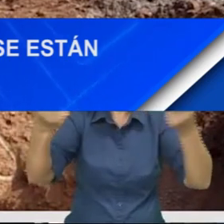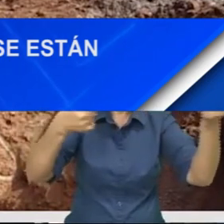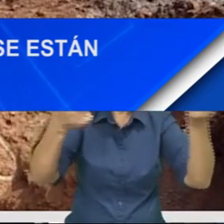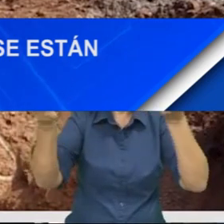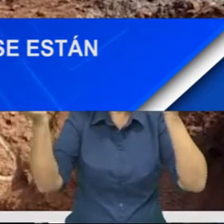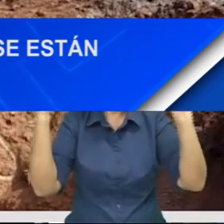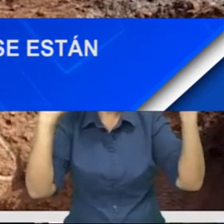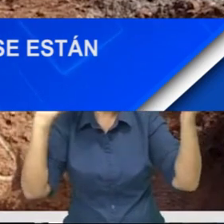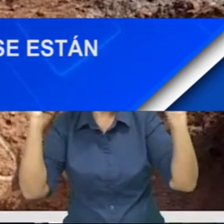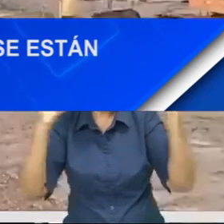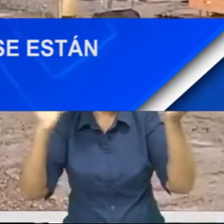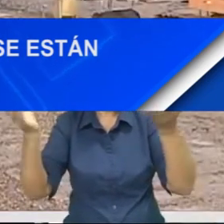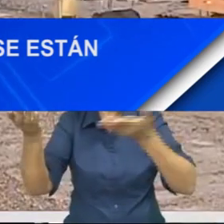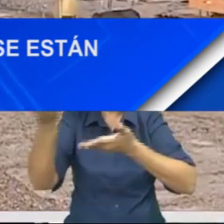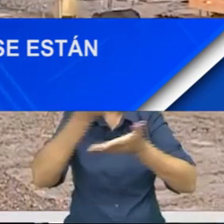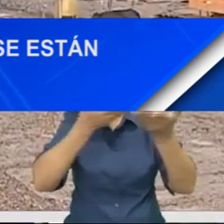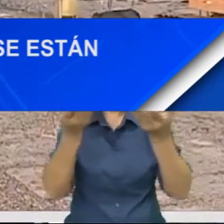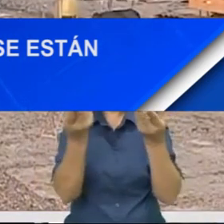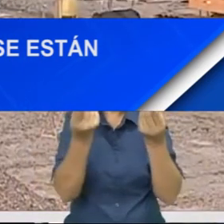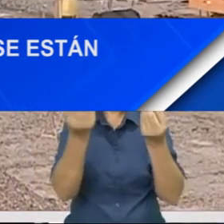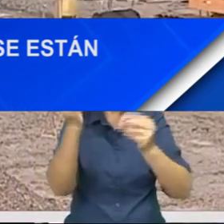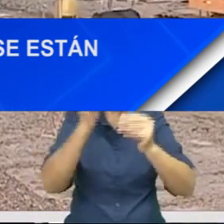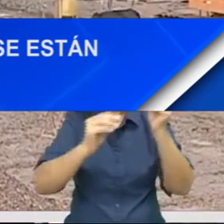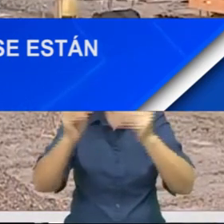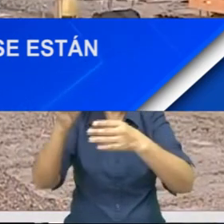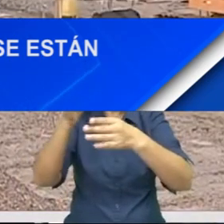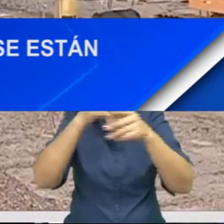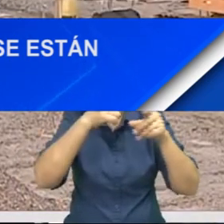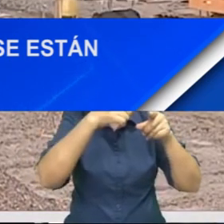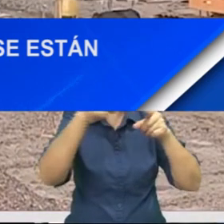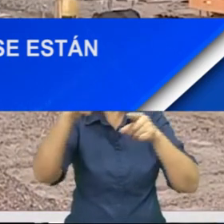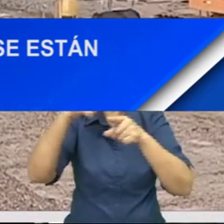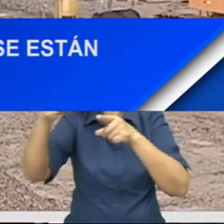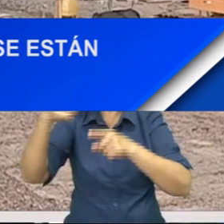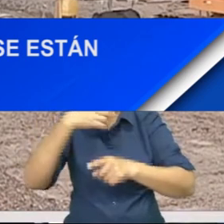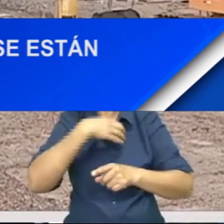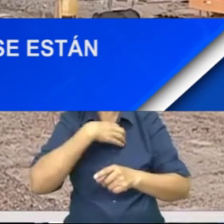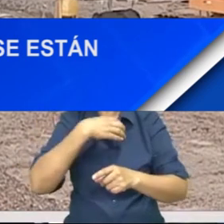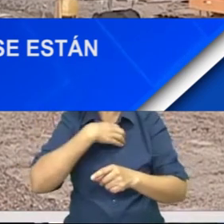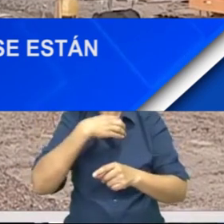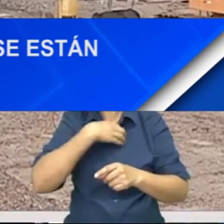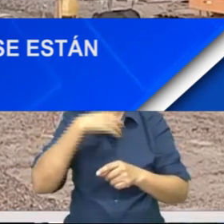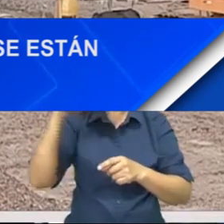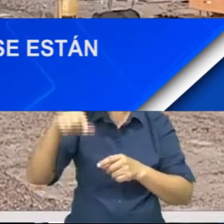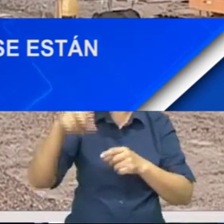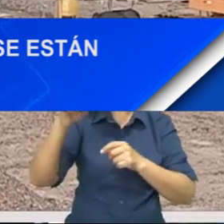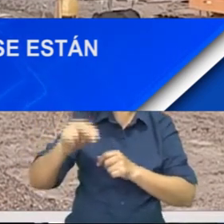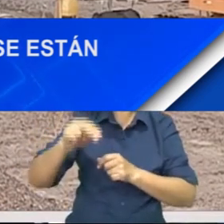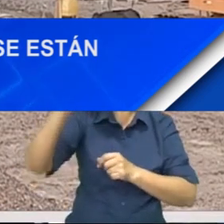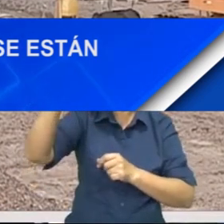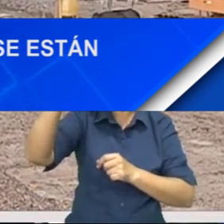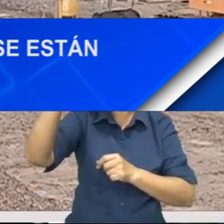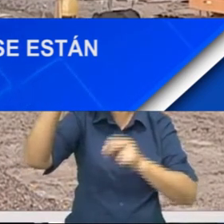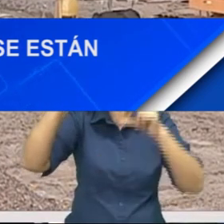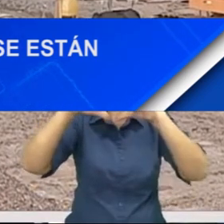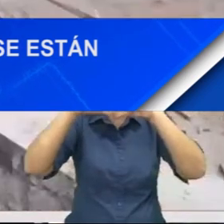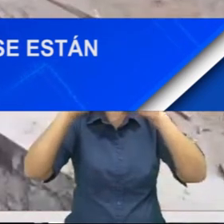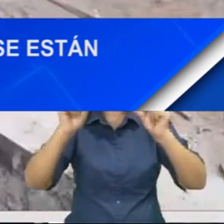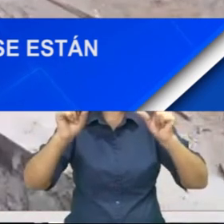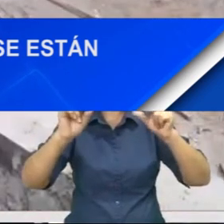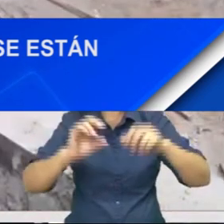al intercambio económico entre los municipios de la zona norte de